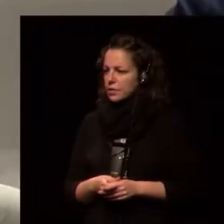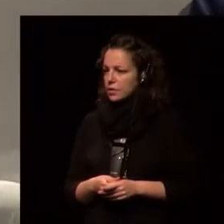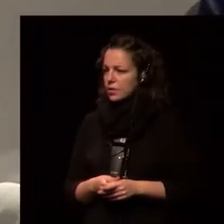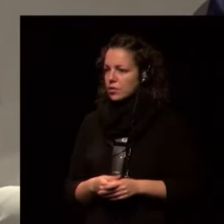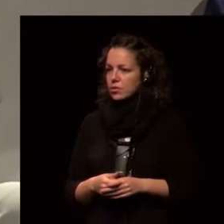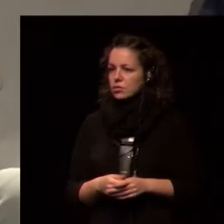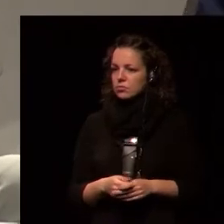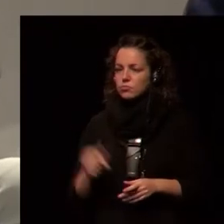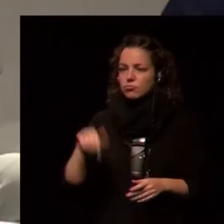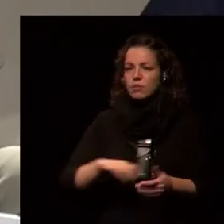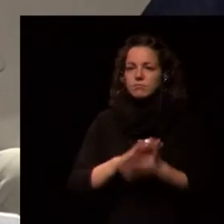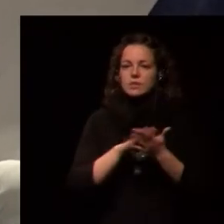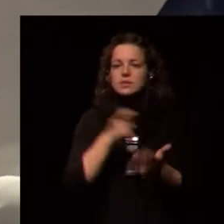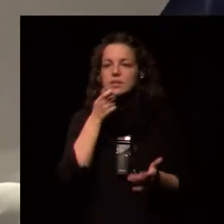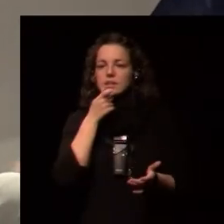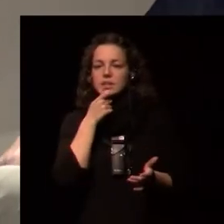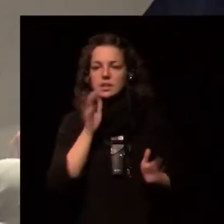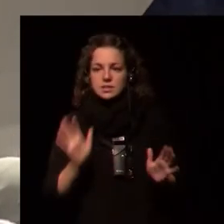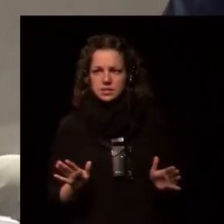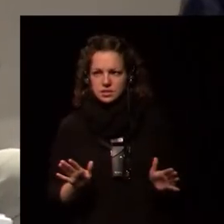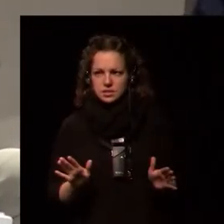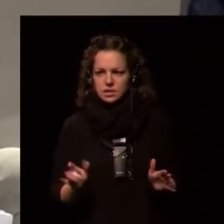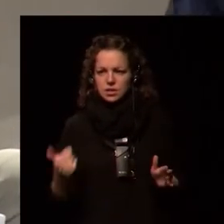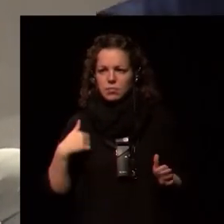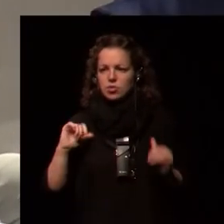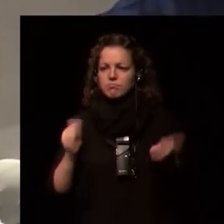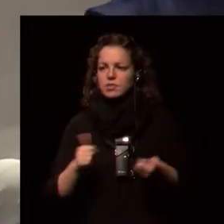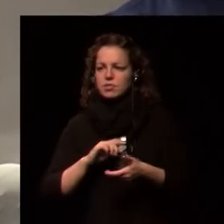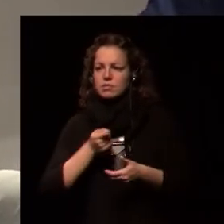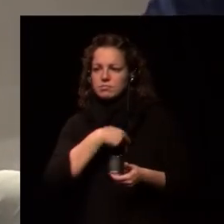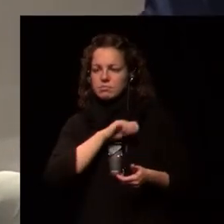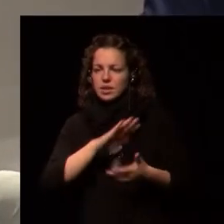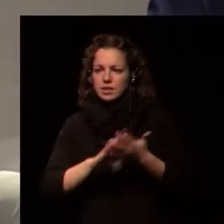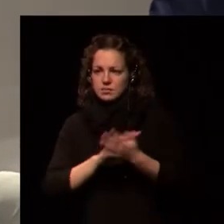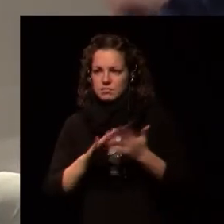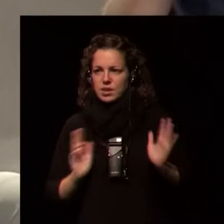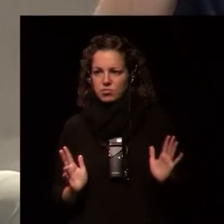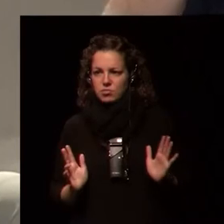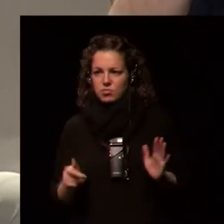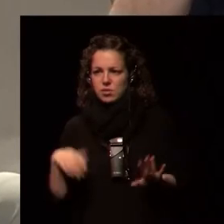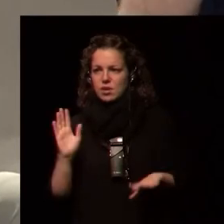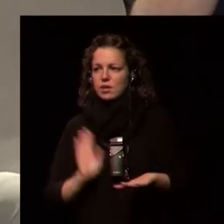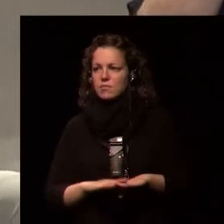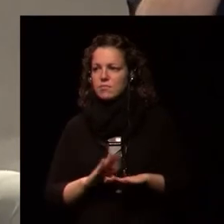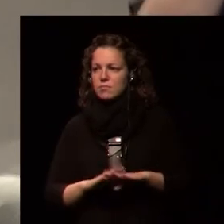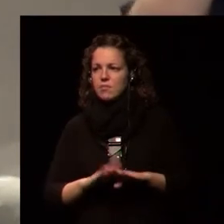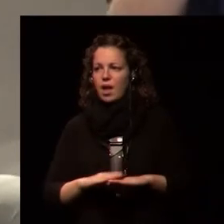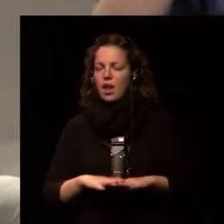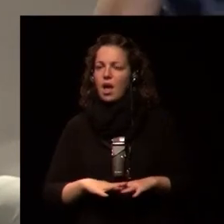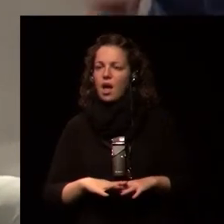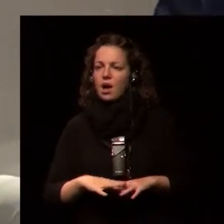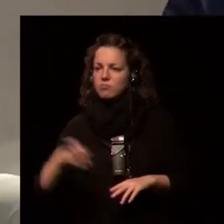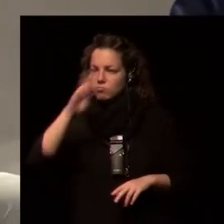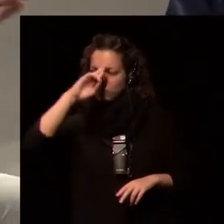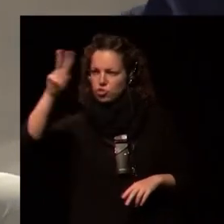Voy a hablar en inglés, pero comienzo en español para pagar respecto a